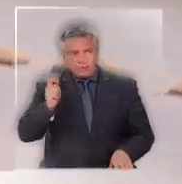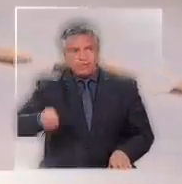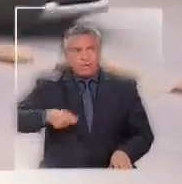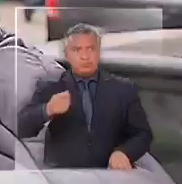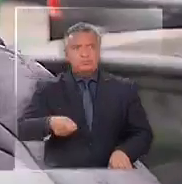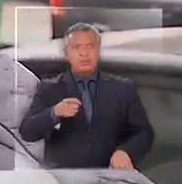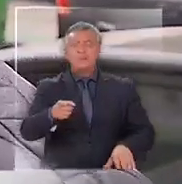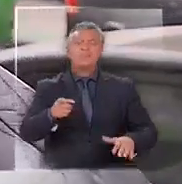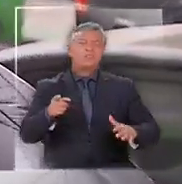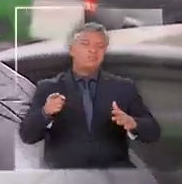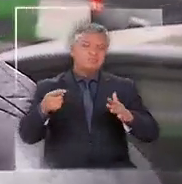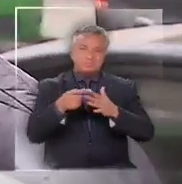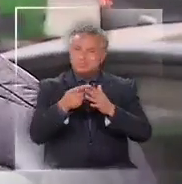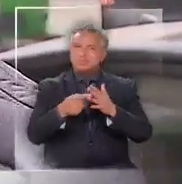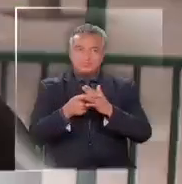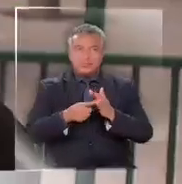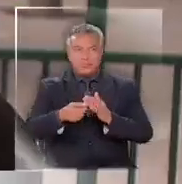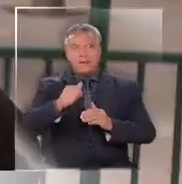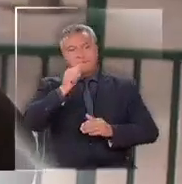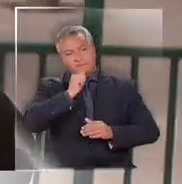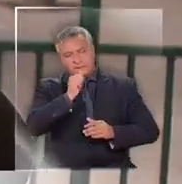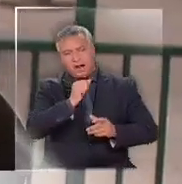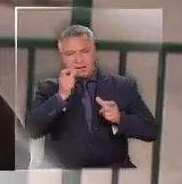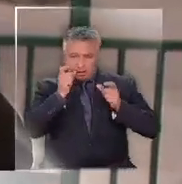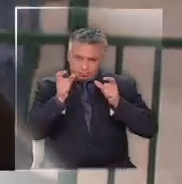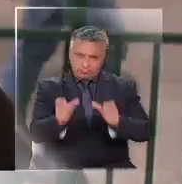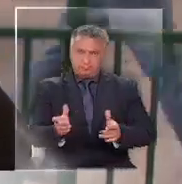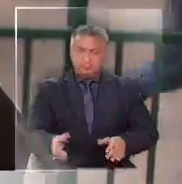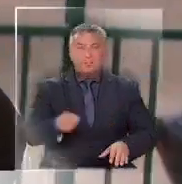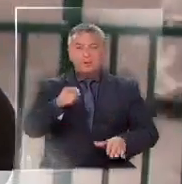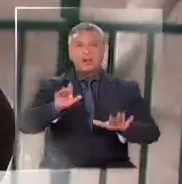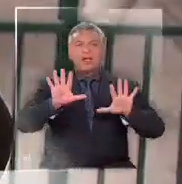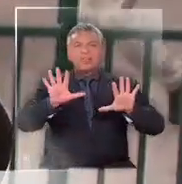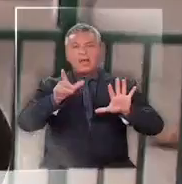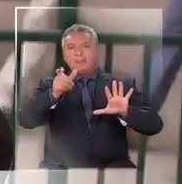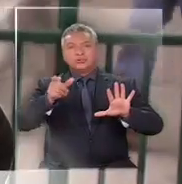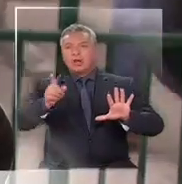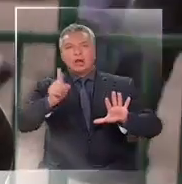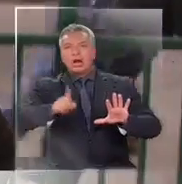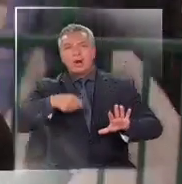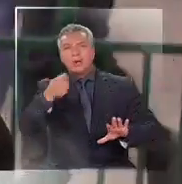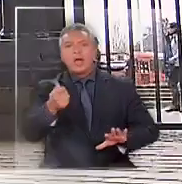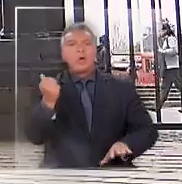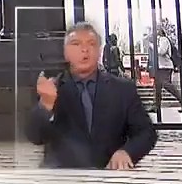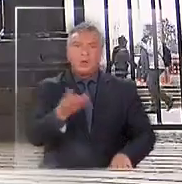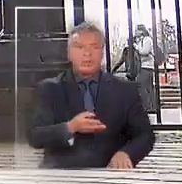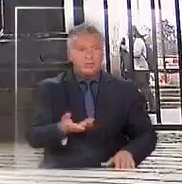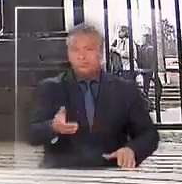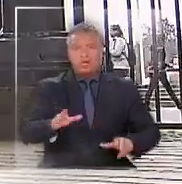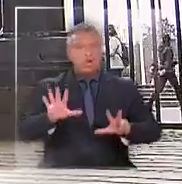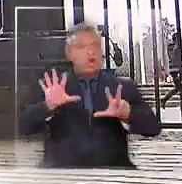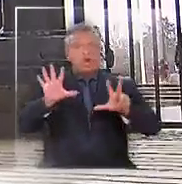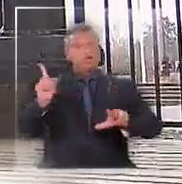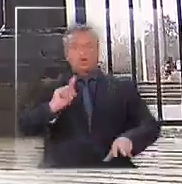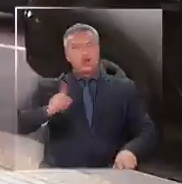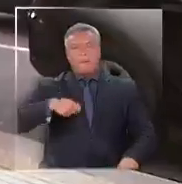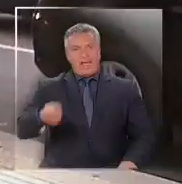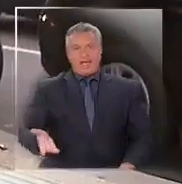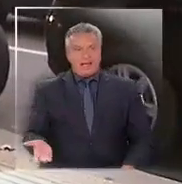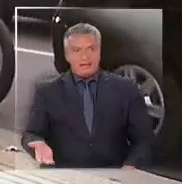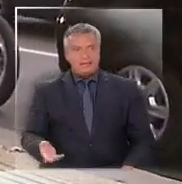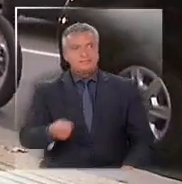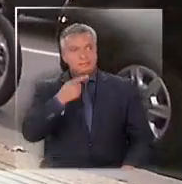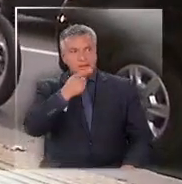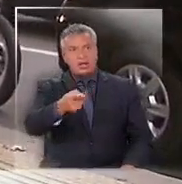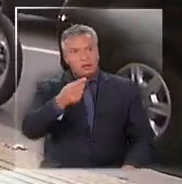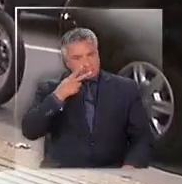continúa igual. Falta fiscalización más que nada. De cada 10 personas que tú ves, ¿cuántos no pagan? 8. Es la realidad que Bárbara dice ver a